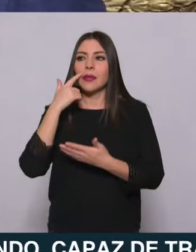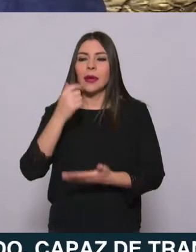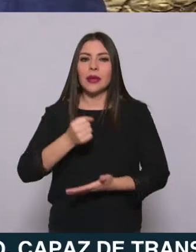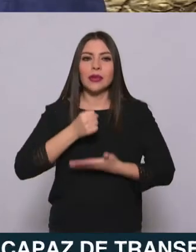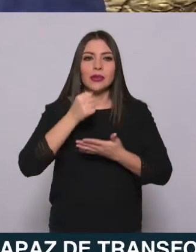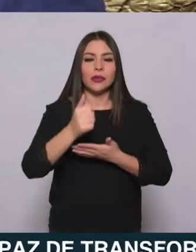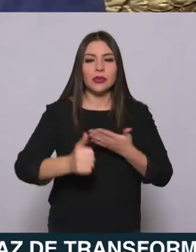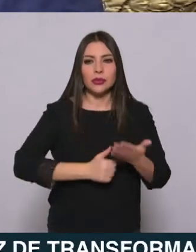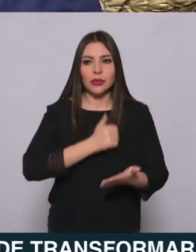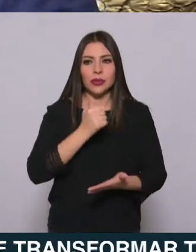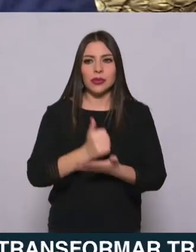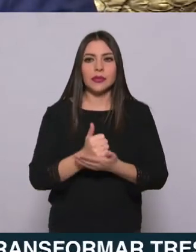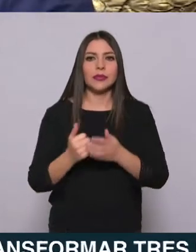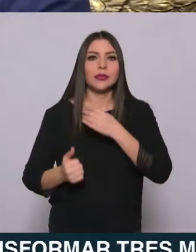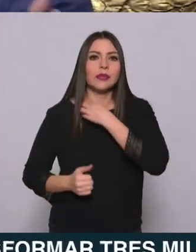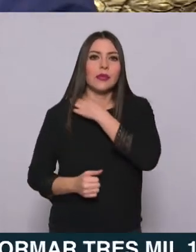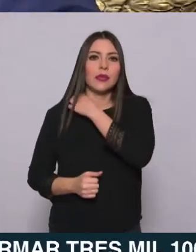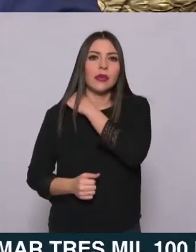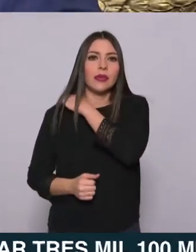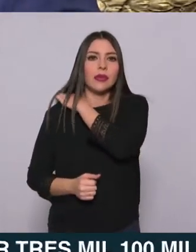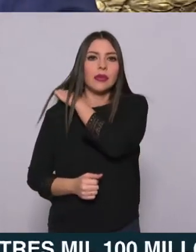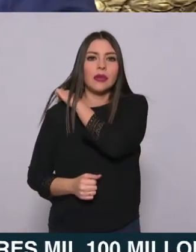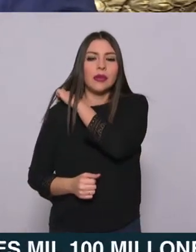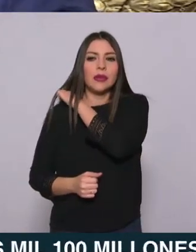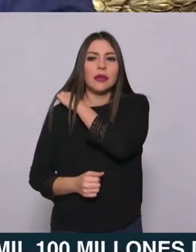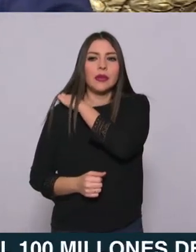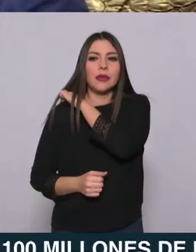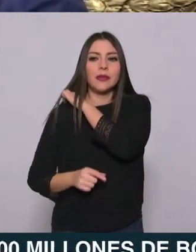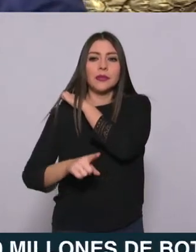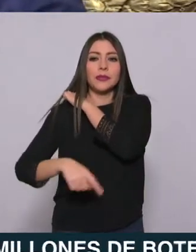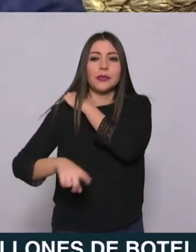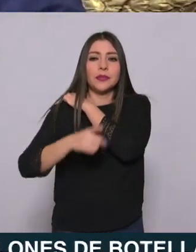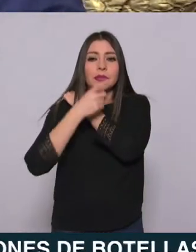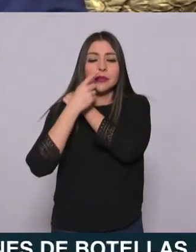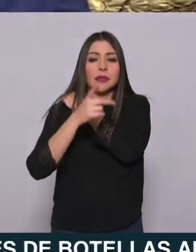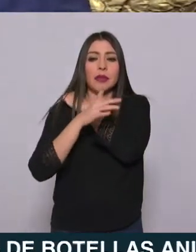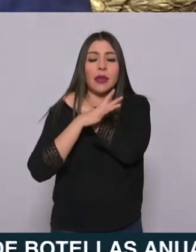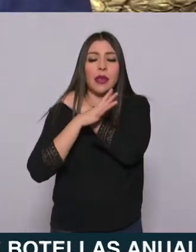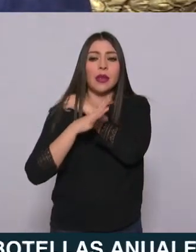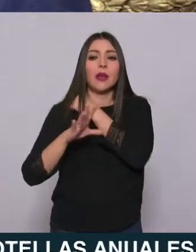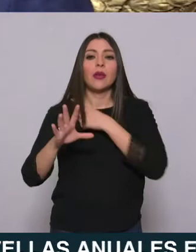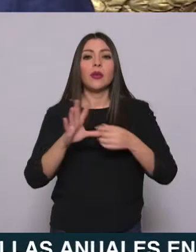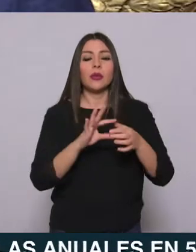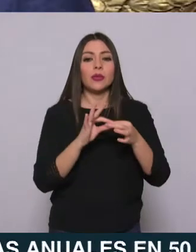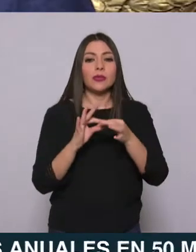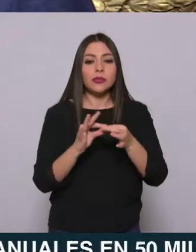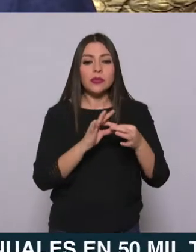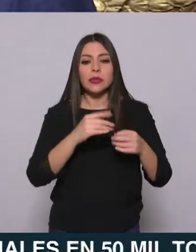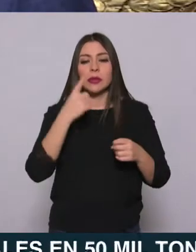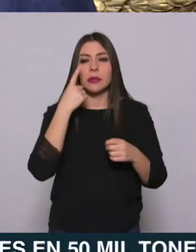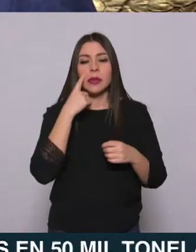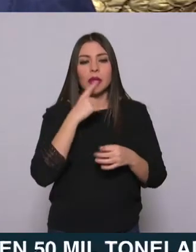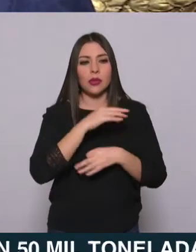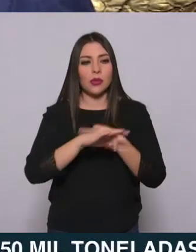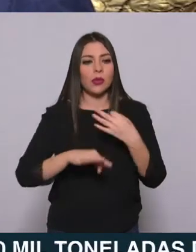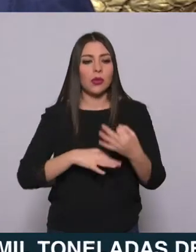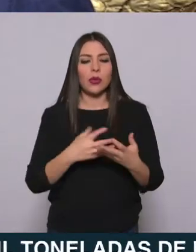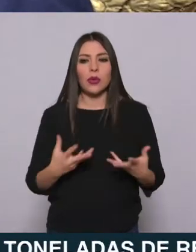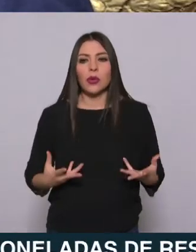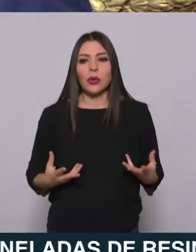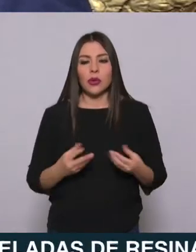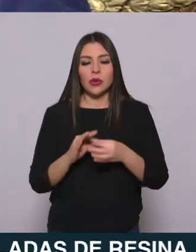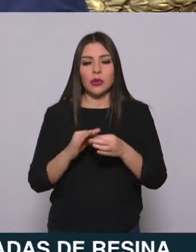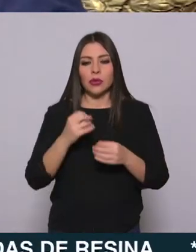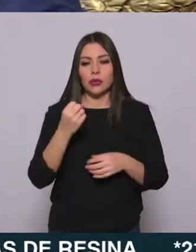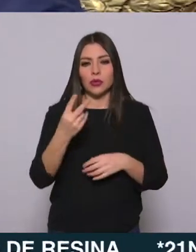se planteaba que habría unidad en torno a mí en la idea de sacar conjuntamente de manera unificada los